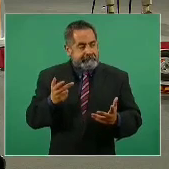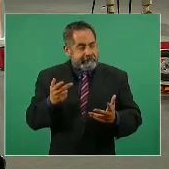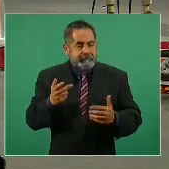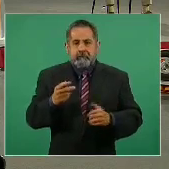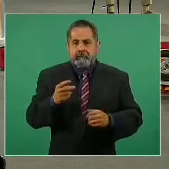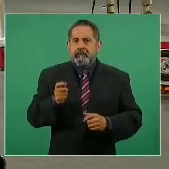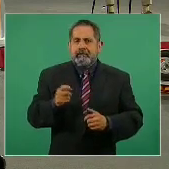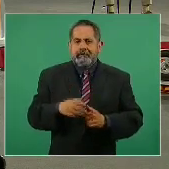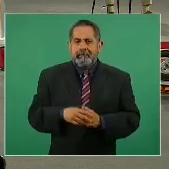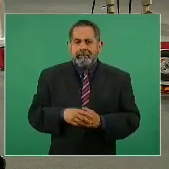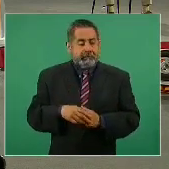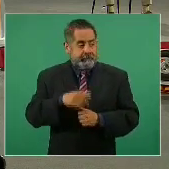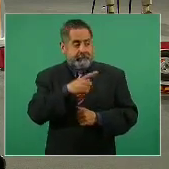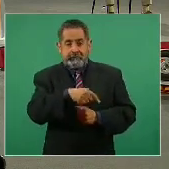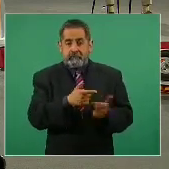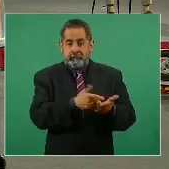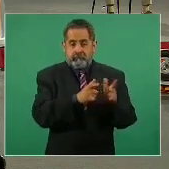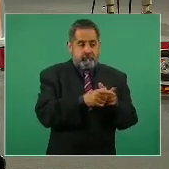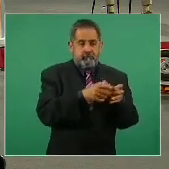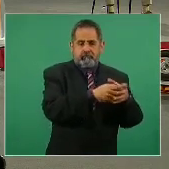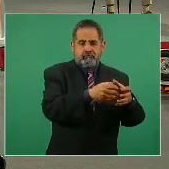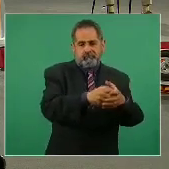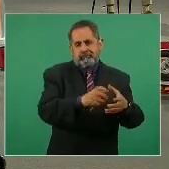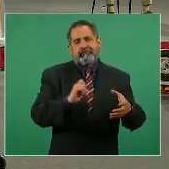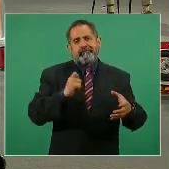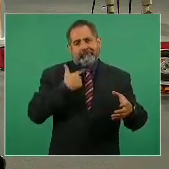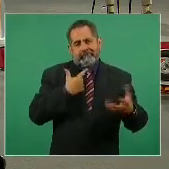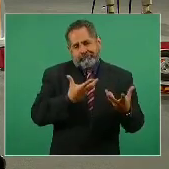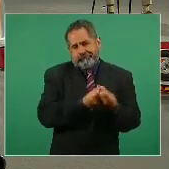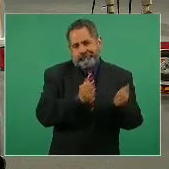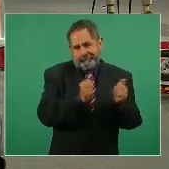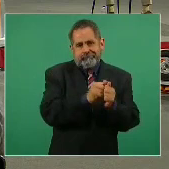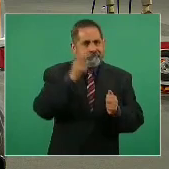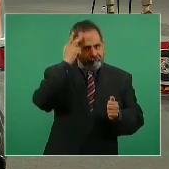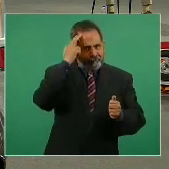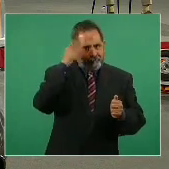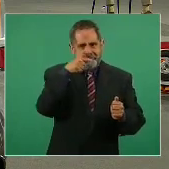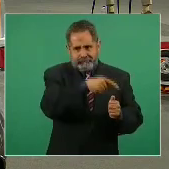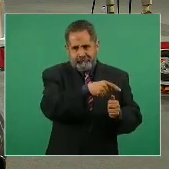pues estos grupos del antiguo régimen